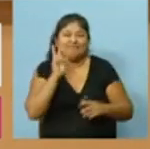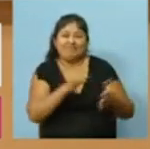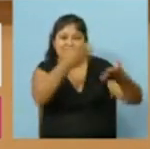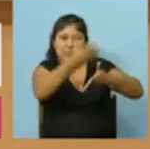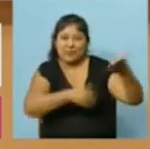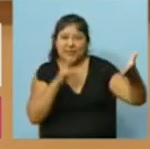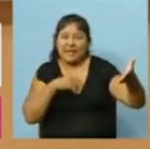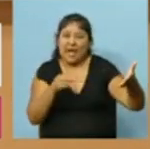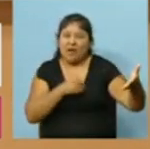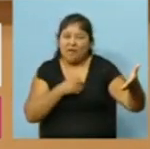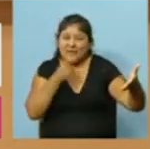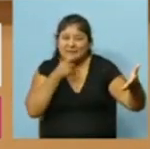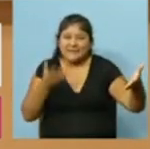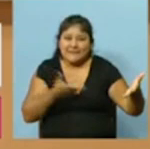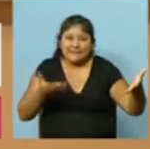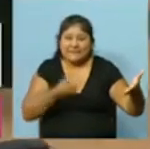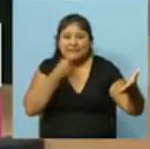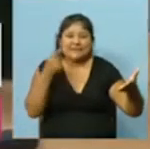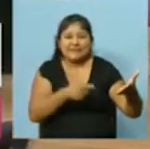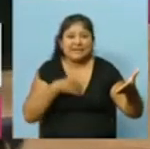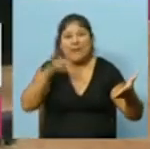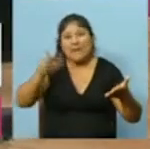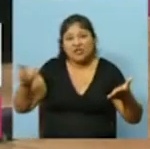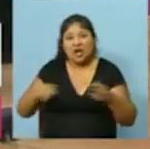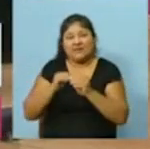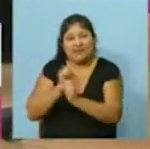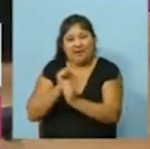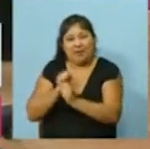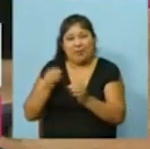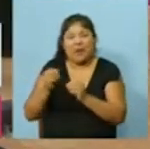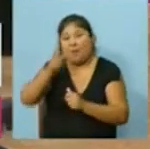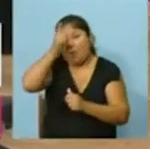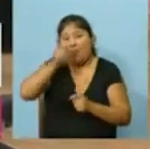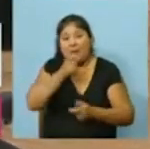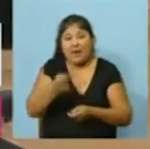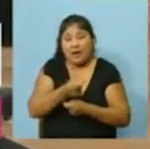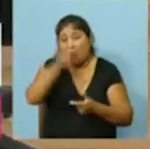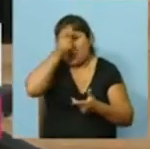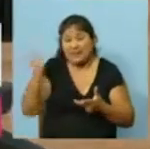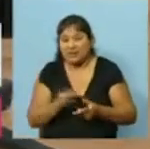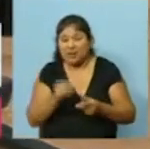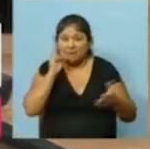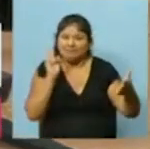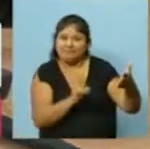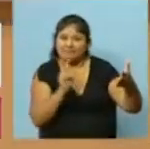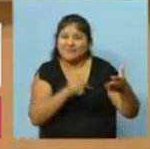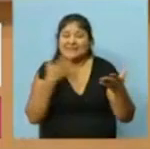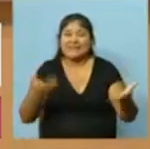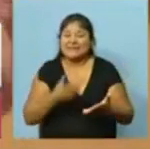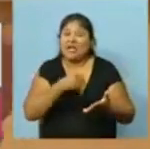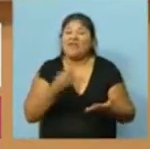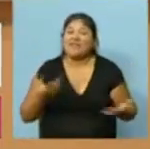mi gente y seguramente los bomberos y la policía que son los primeros que van a ir a atender esto a raíz de la conformación del